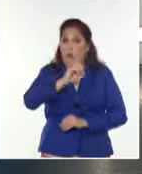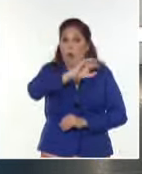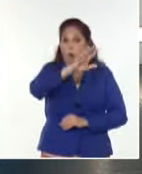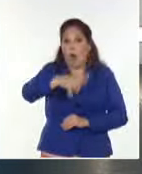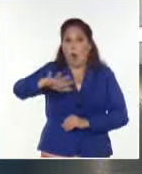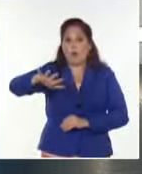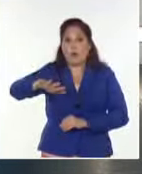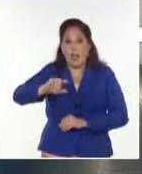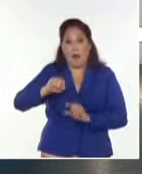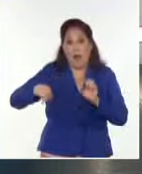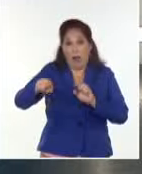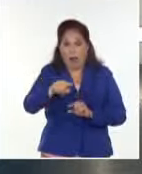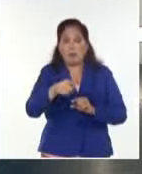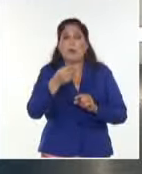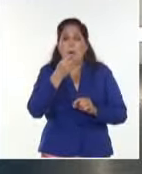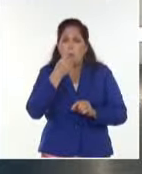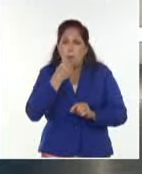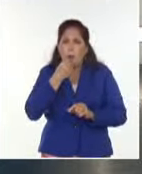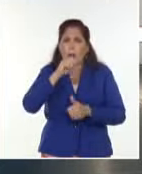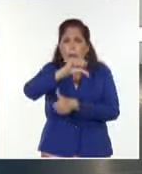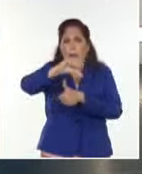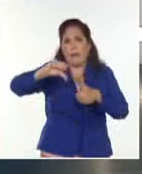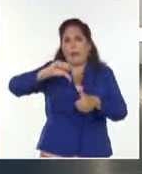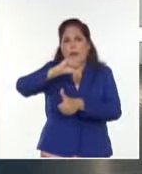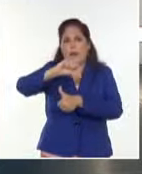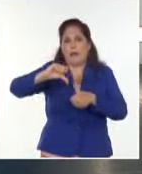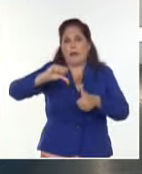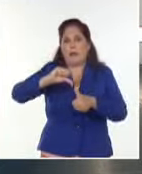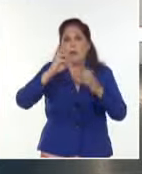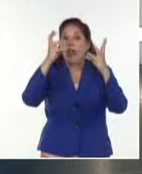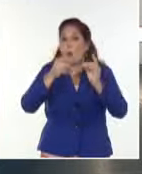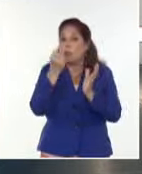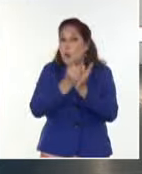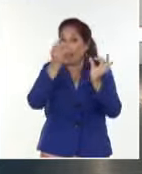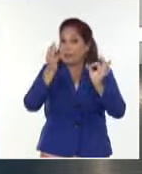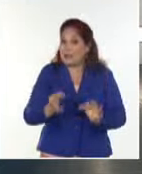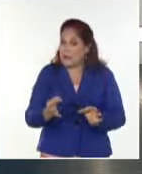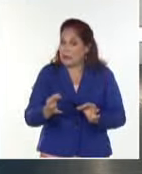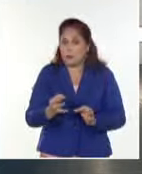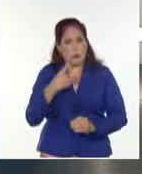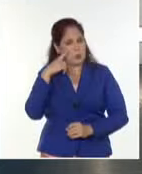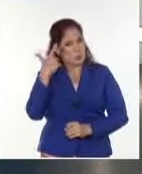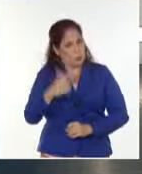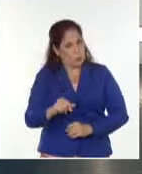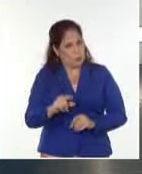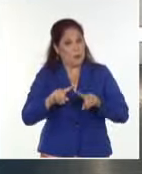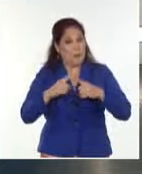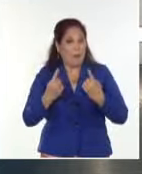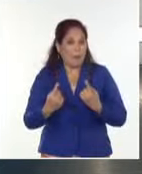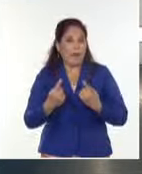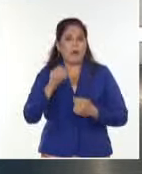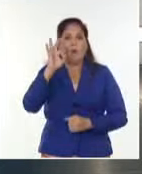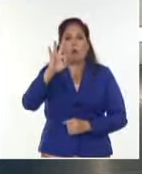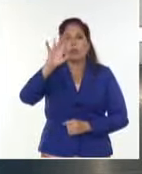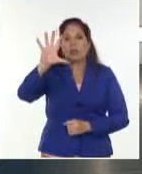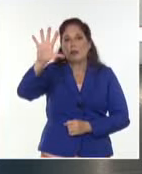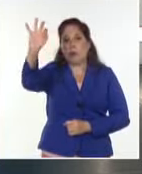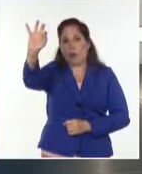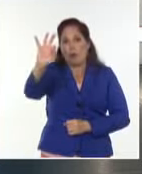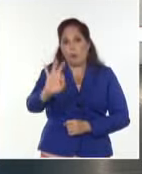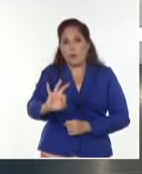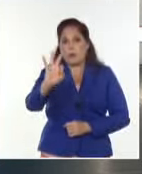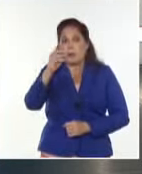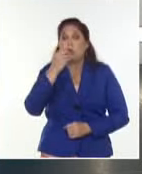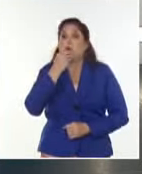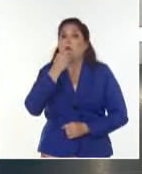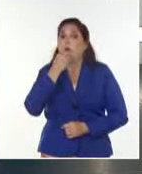Atlántico, pues penetre en el Mar Caribe. Ya esto es preocupante para el país. Pero además, hay un 85% de